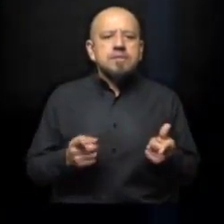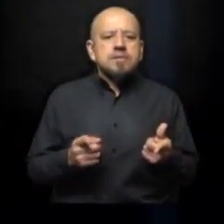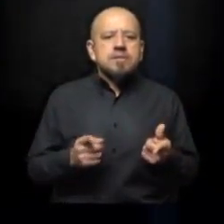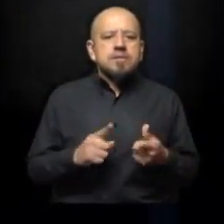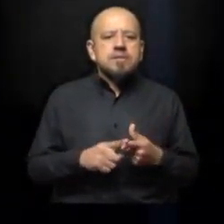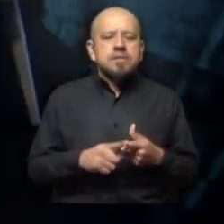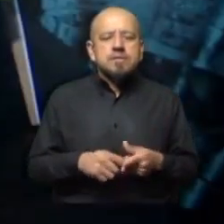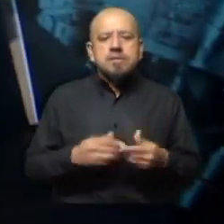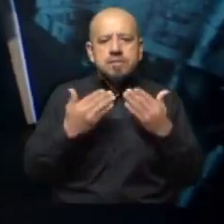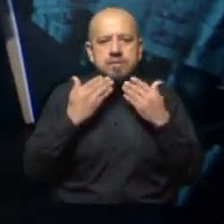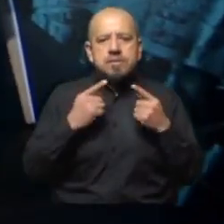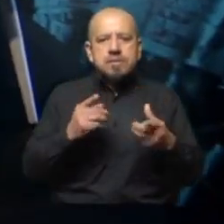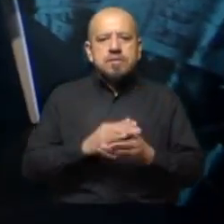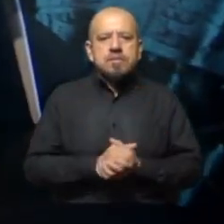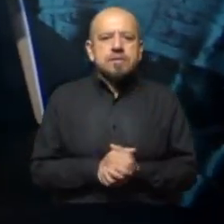generoso